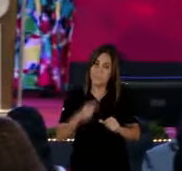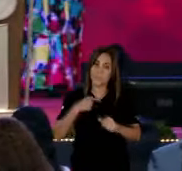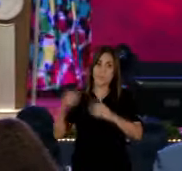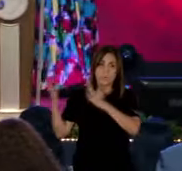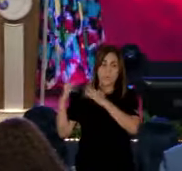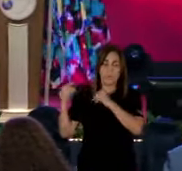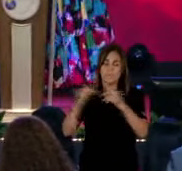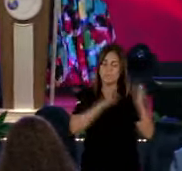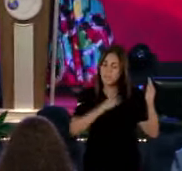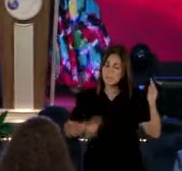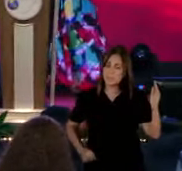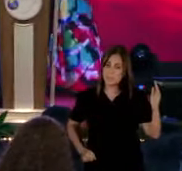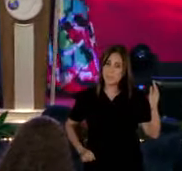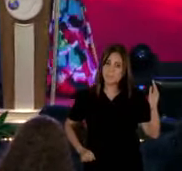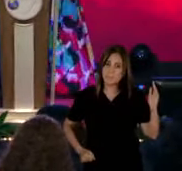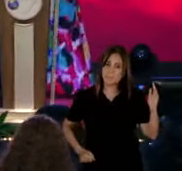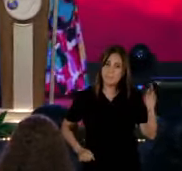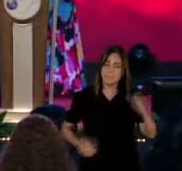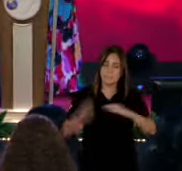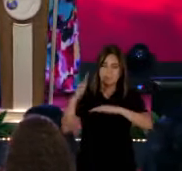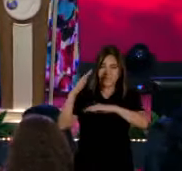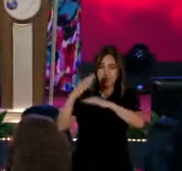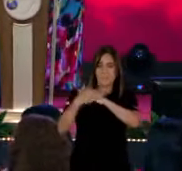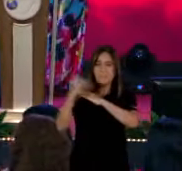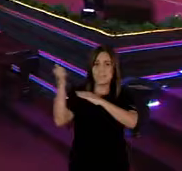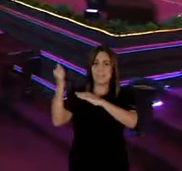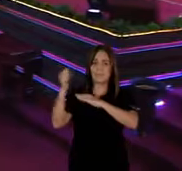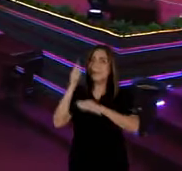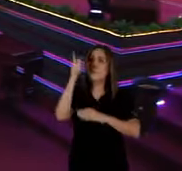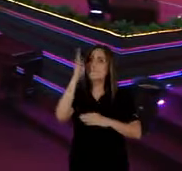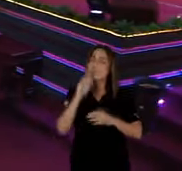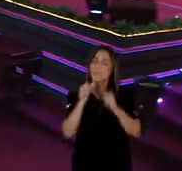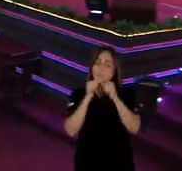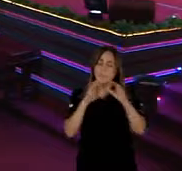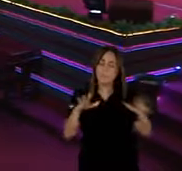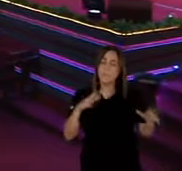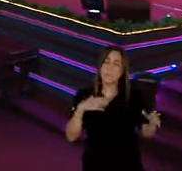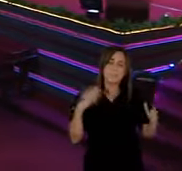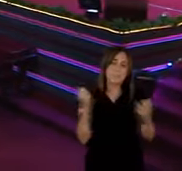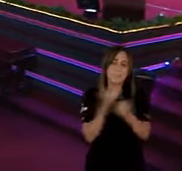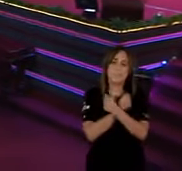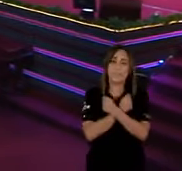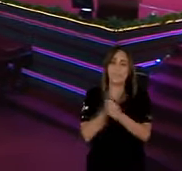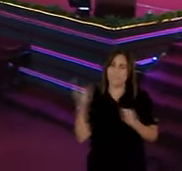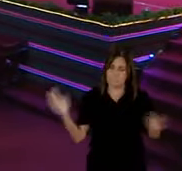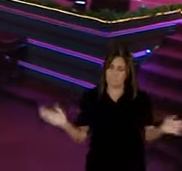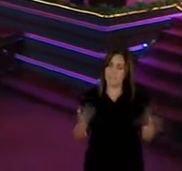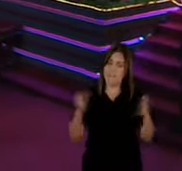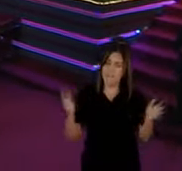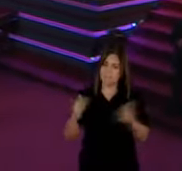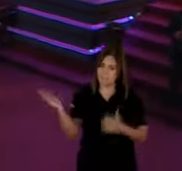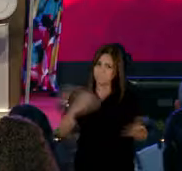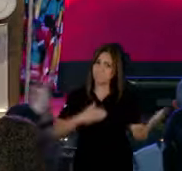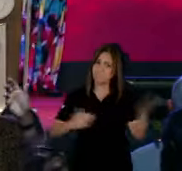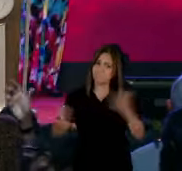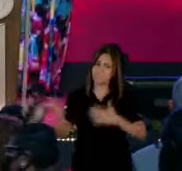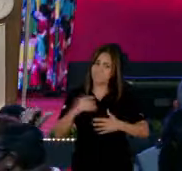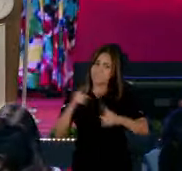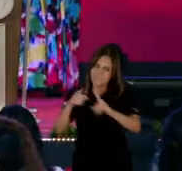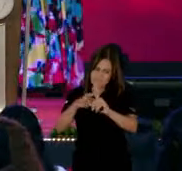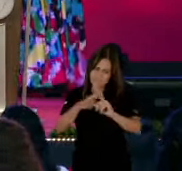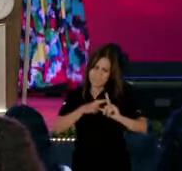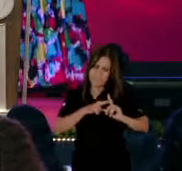te llama. Dios te bendiga, mi amor. Venga, venga, alguien más. Acepta a Cristo.